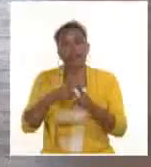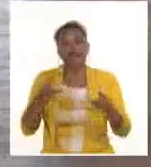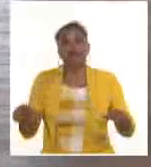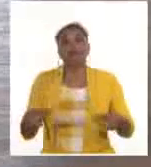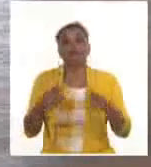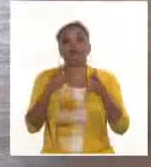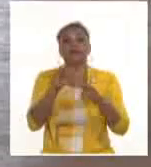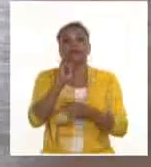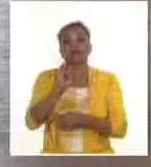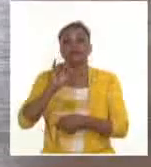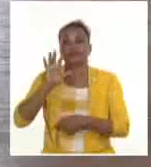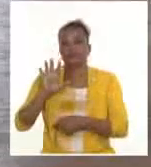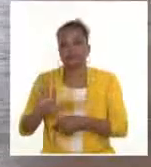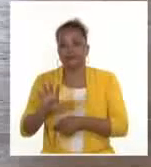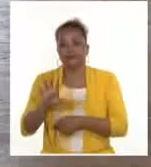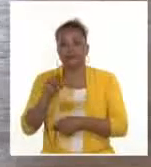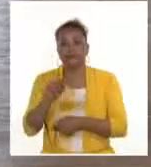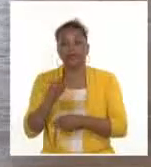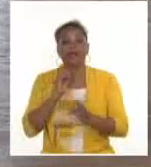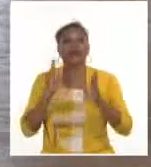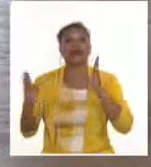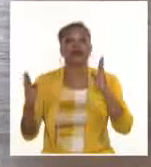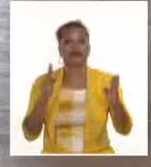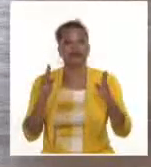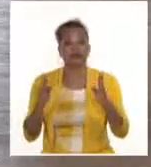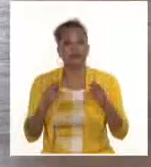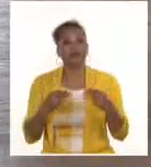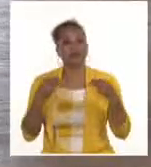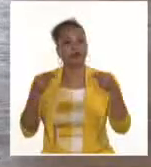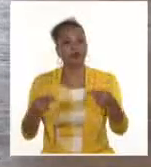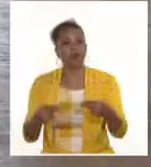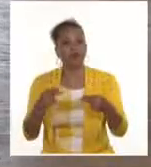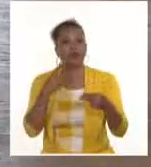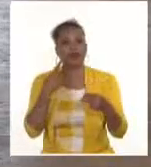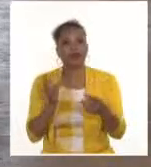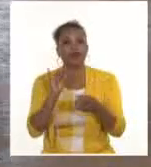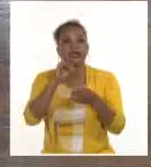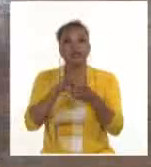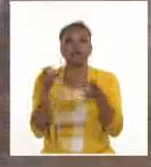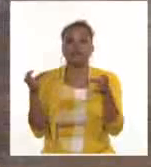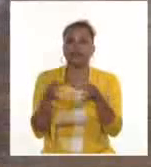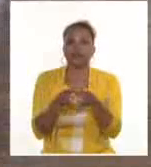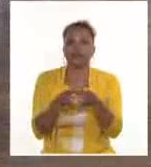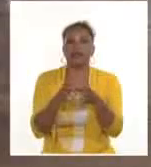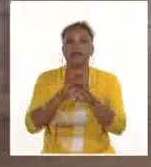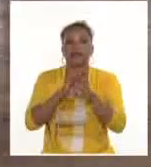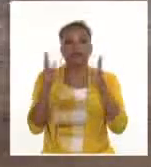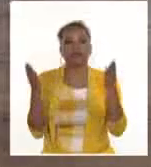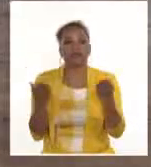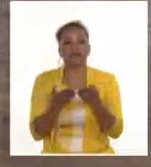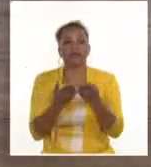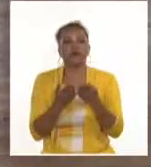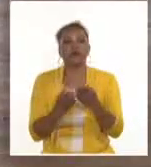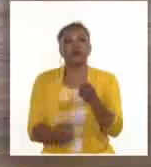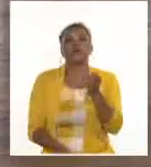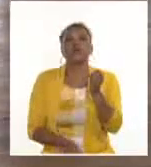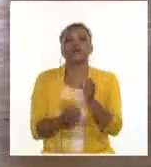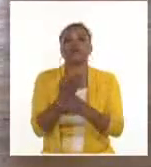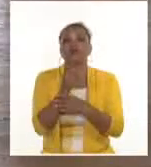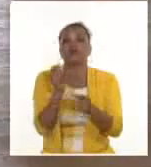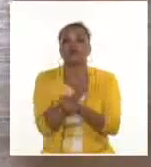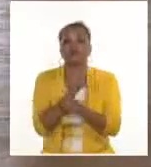65 y esta temporada honra la capacidad integradora de la agrupación que fundó el maestro